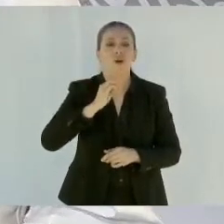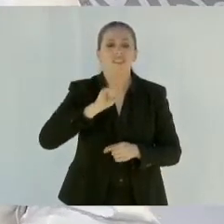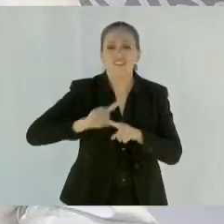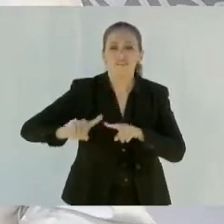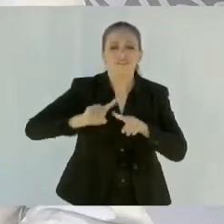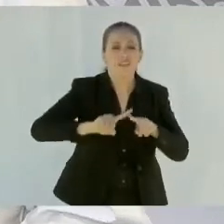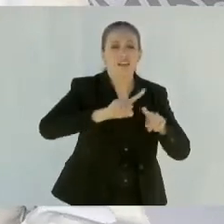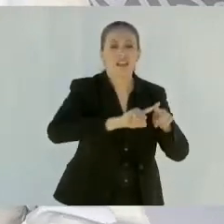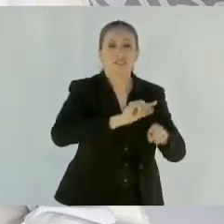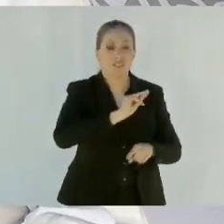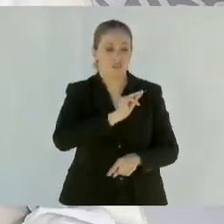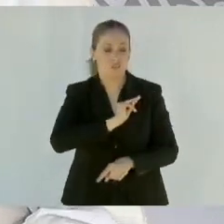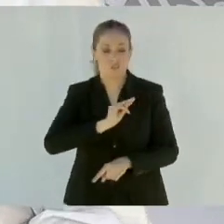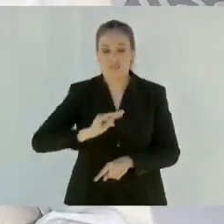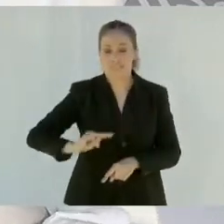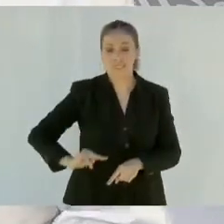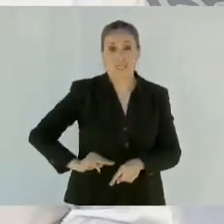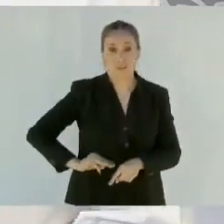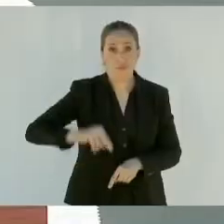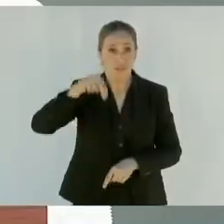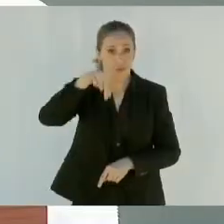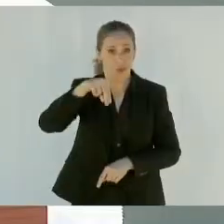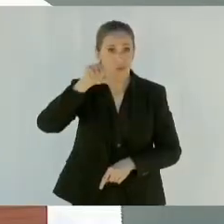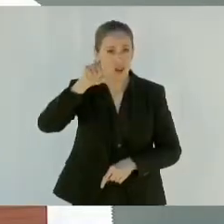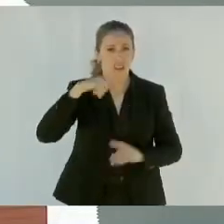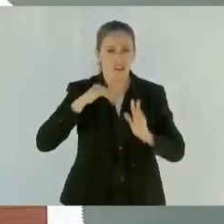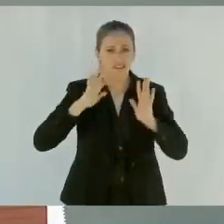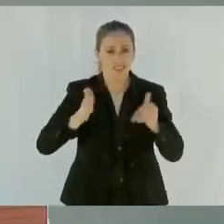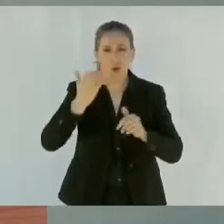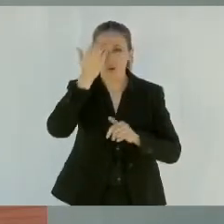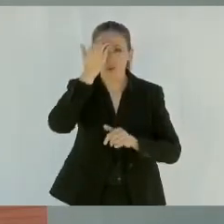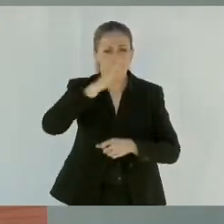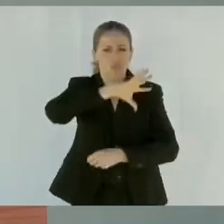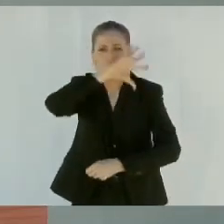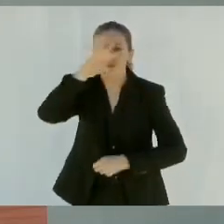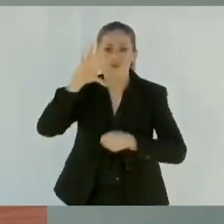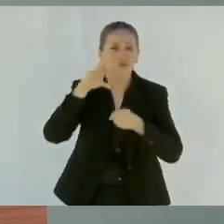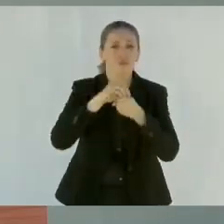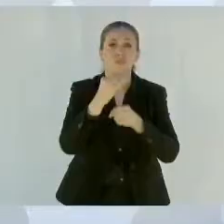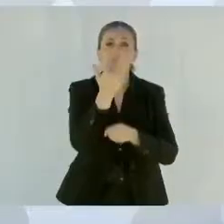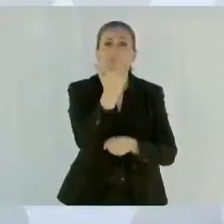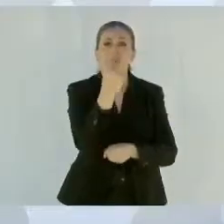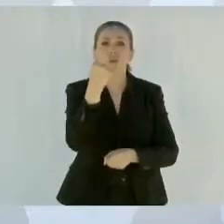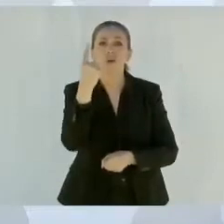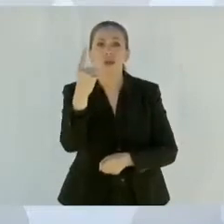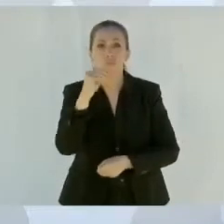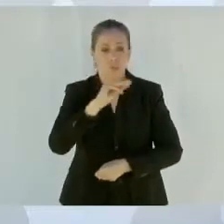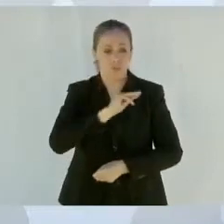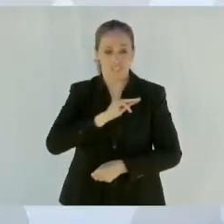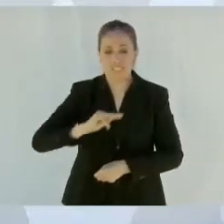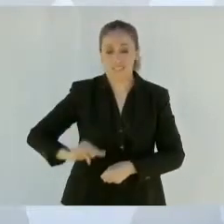Nuevo León, los 51 municipios de este estado